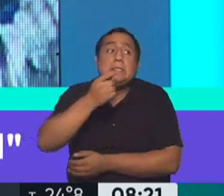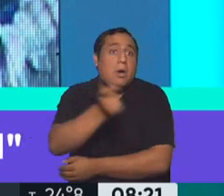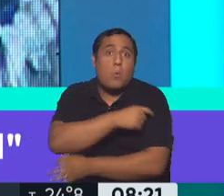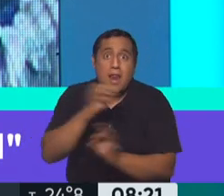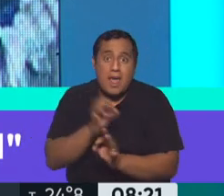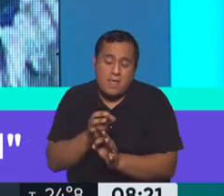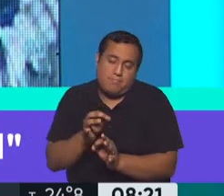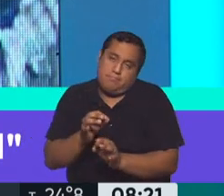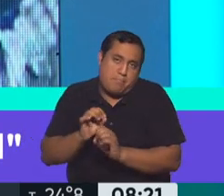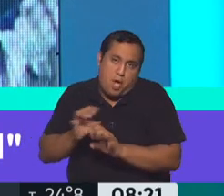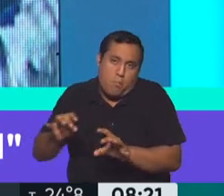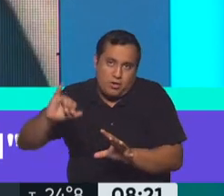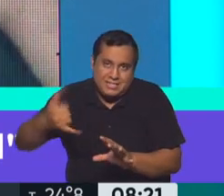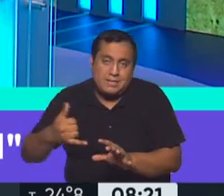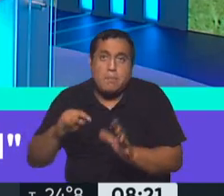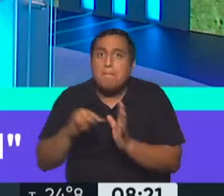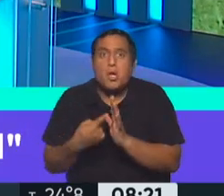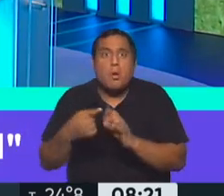no hubiesen sido vacunado seguramente